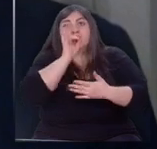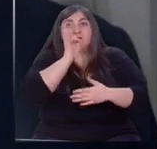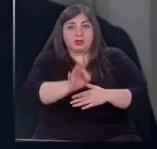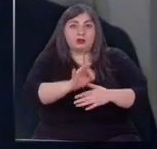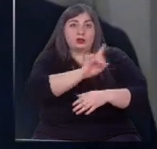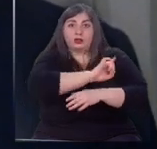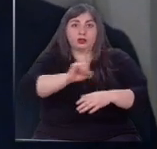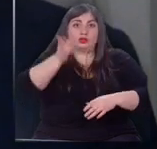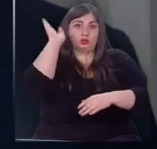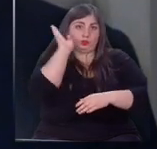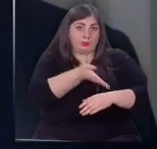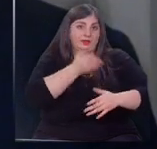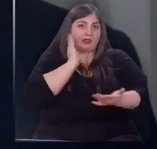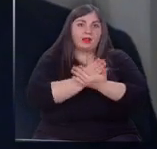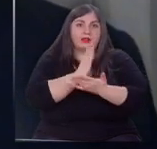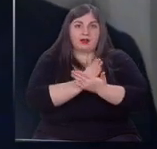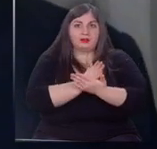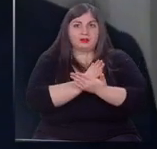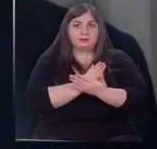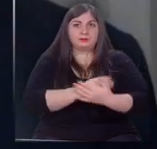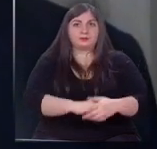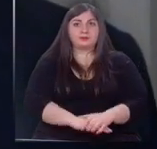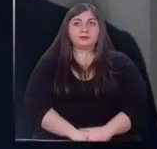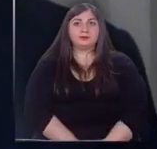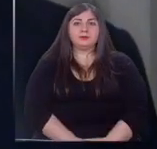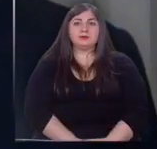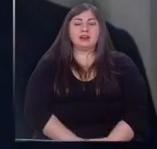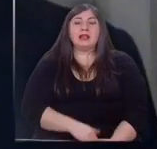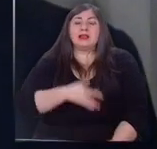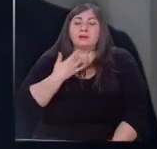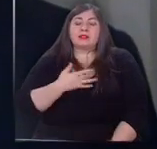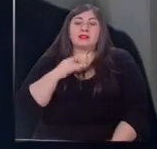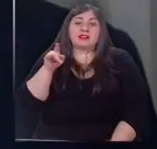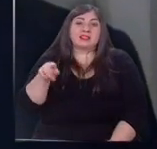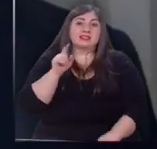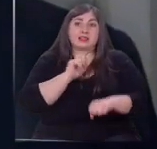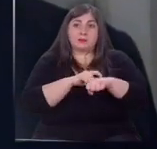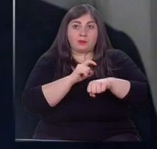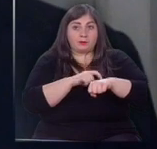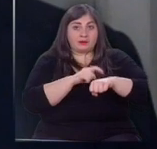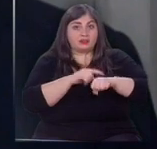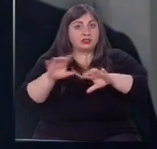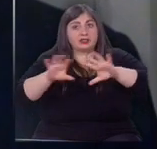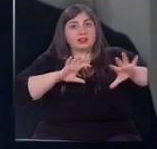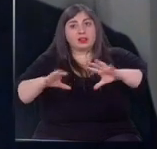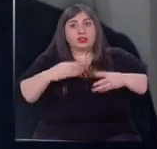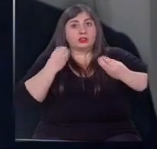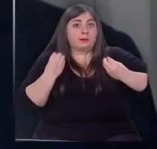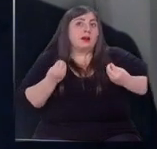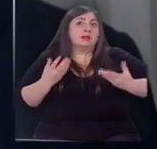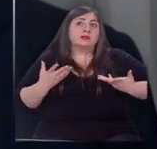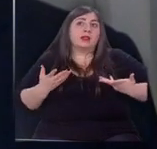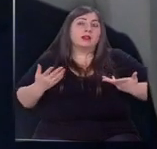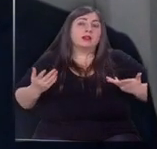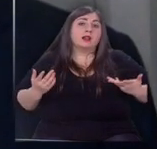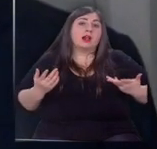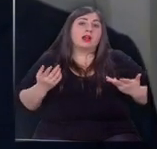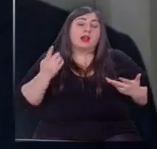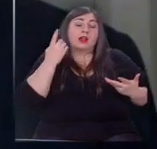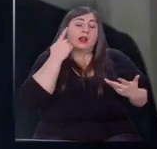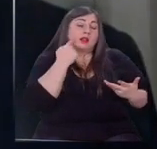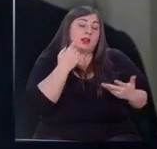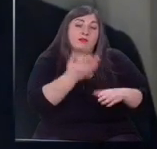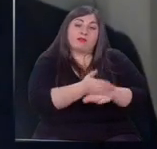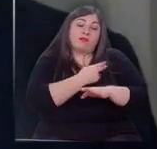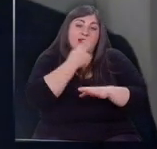no suspender las clases. Lamentablemente en aquel momento, y estas cosas pasan y hay que ser, digamos, hay